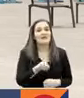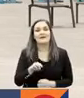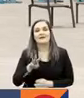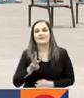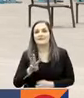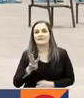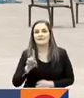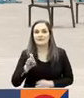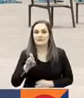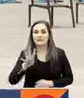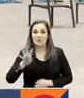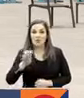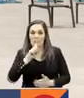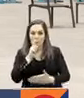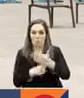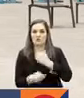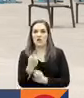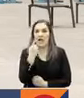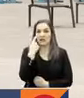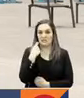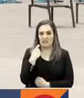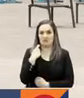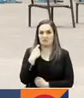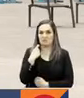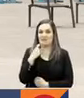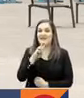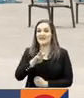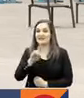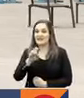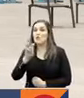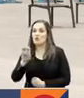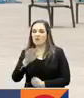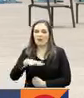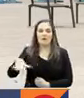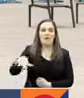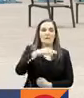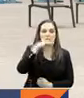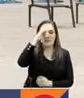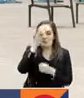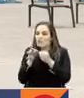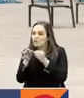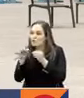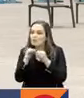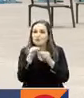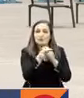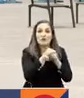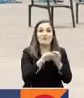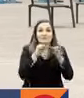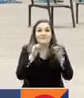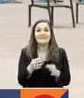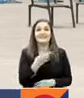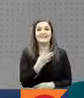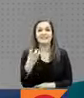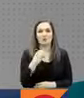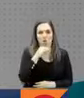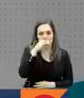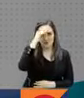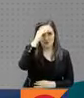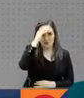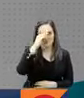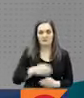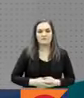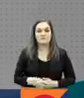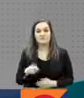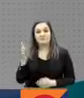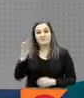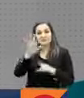se interpusieron en la primera jornada de toque de queda el día de ayer en el área metropolitana. 300 corresponden en la ciudad de Medellín. En el video